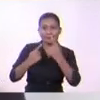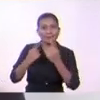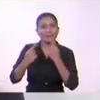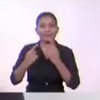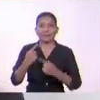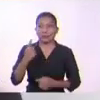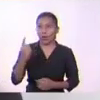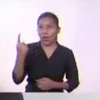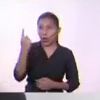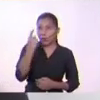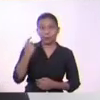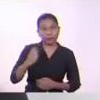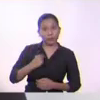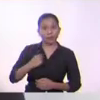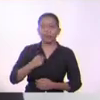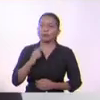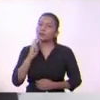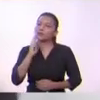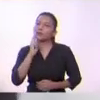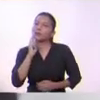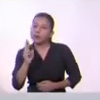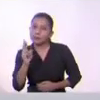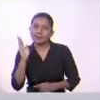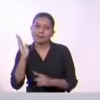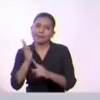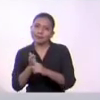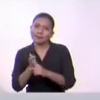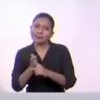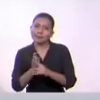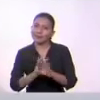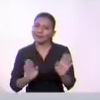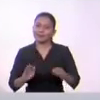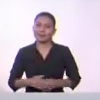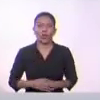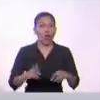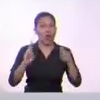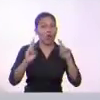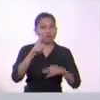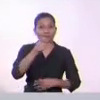la información necesaria. Espero que toda la